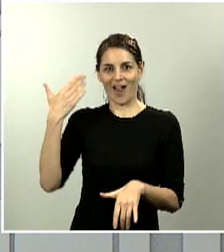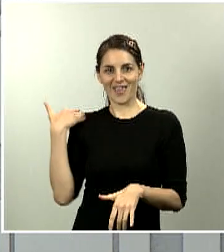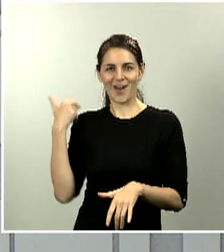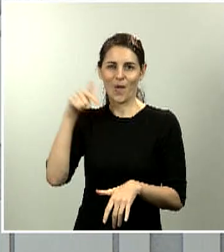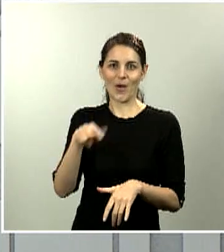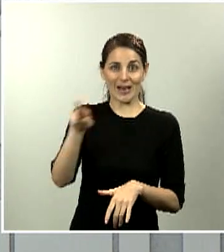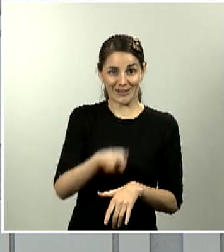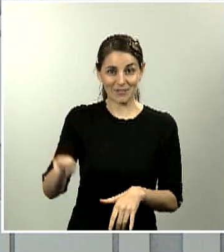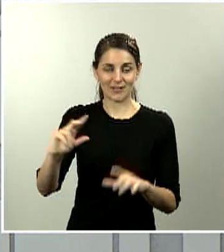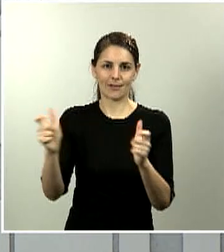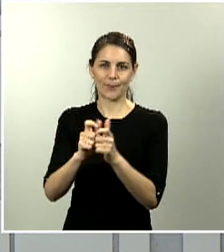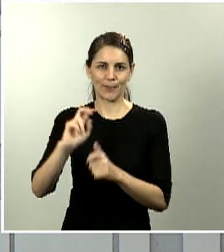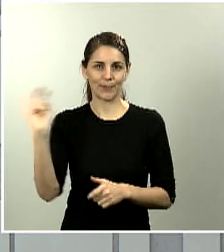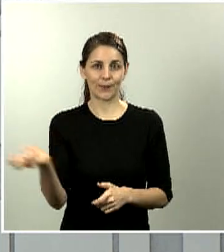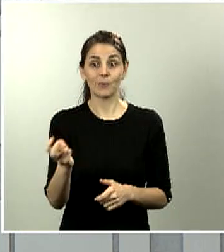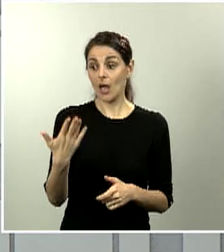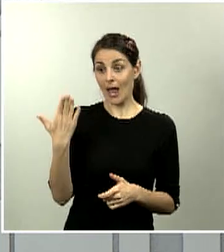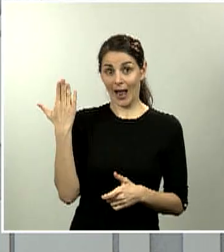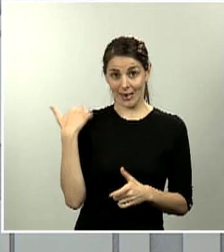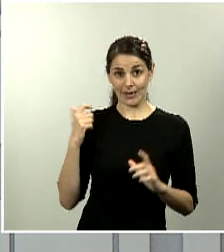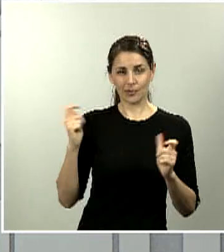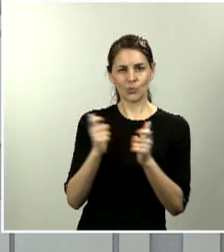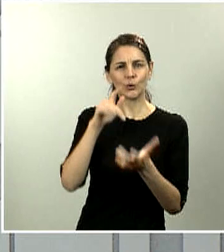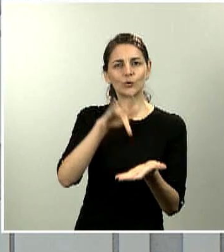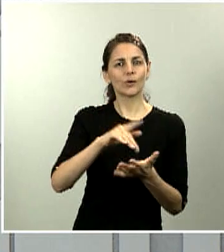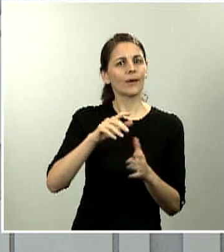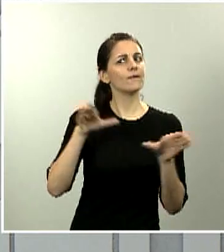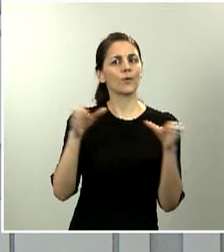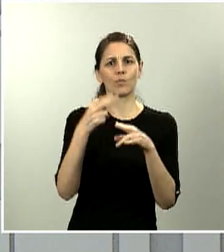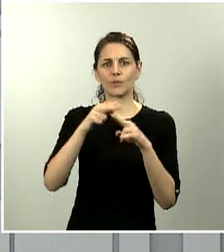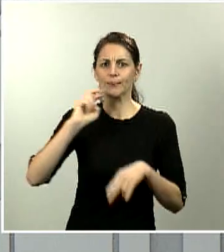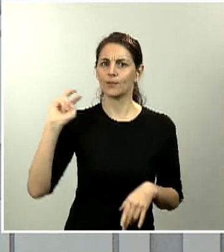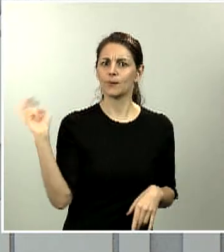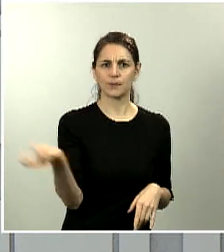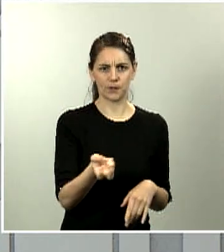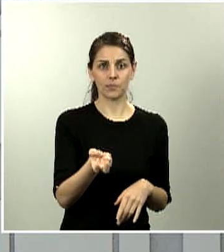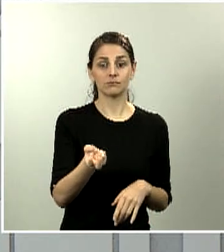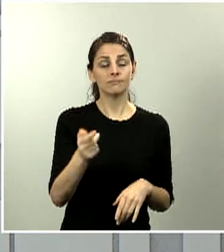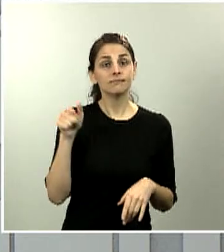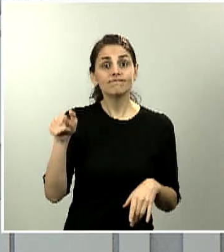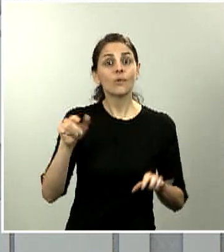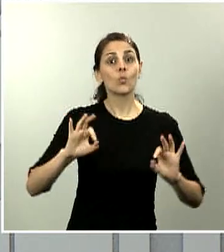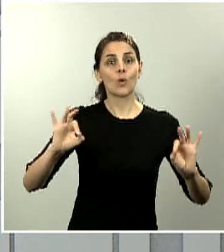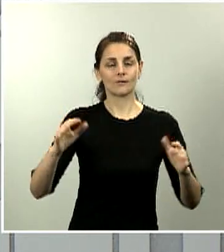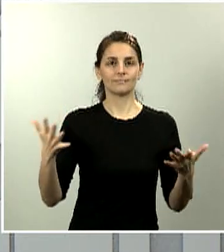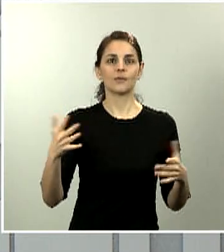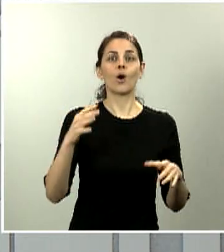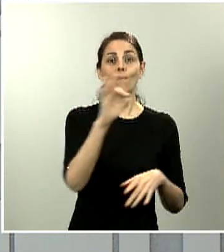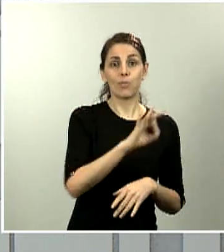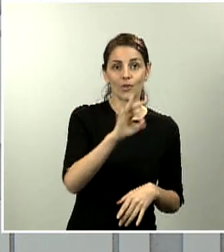el presidente mantuvo entrevistas con diferentes formaciones políticas que fueron en concreto Podemos, Junts per